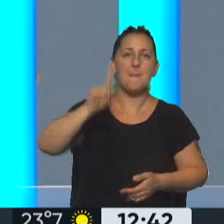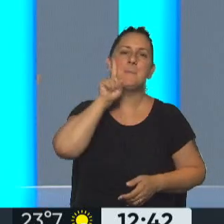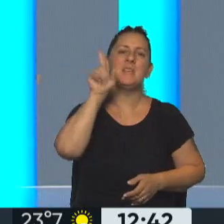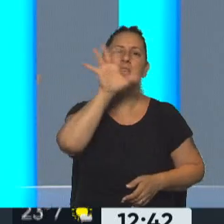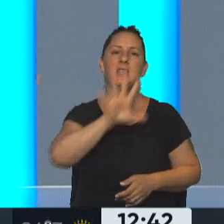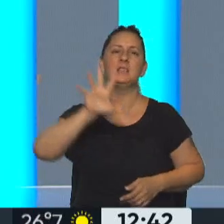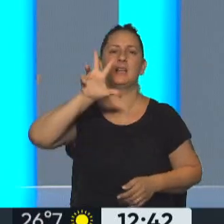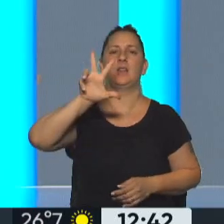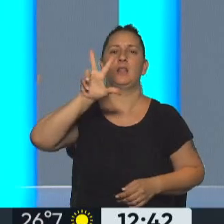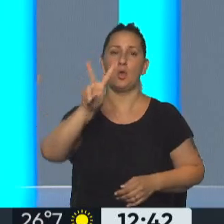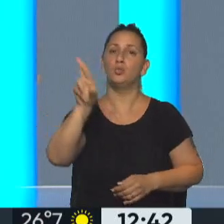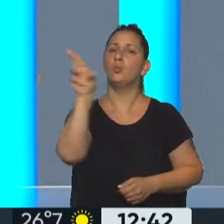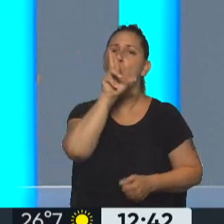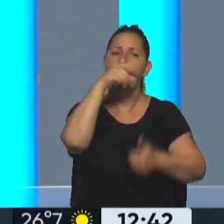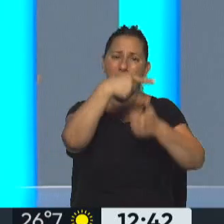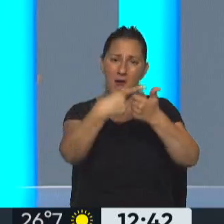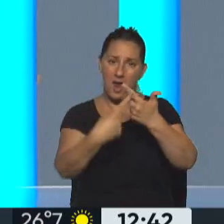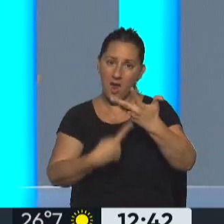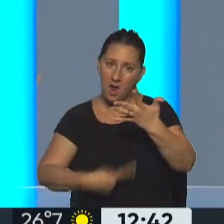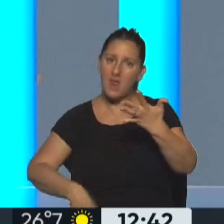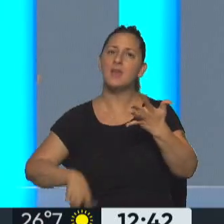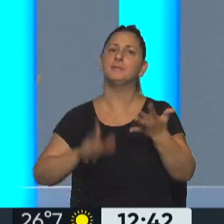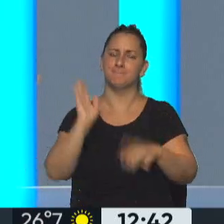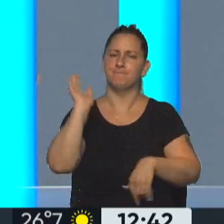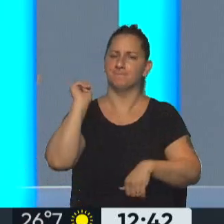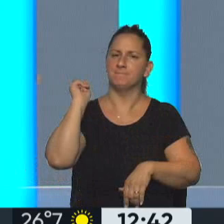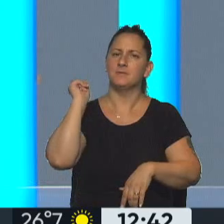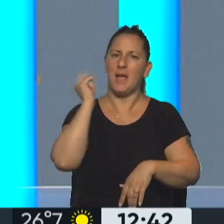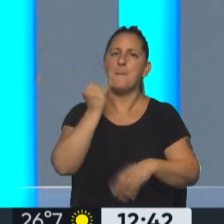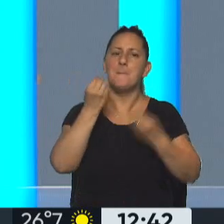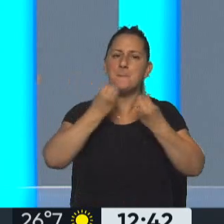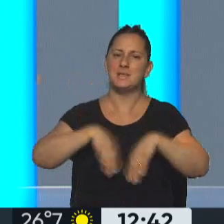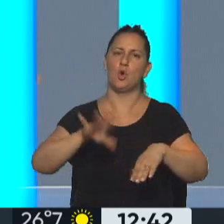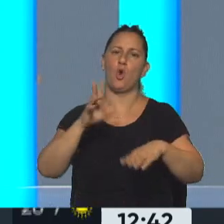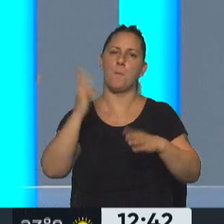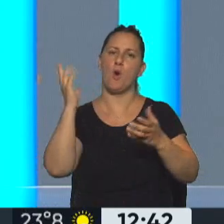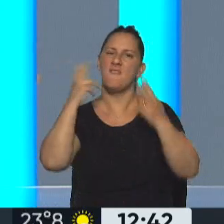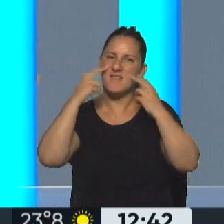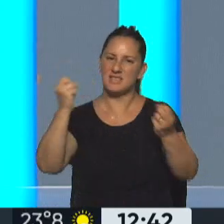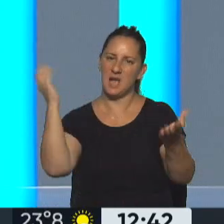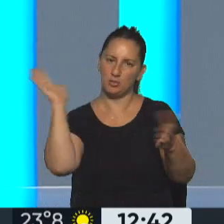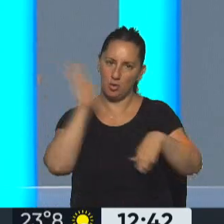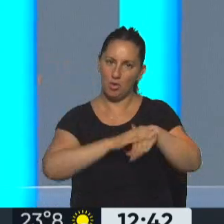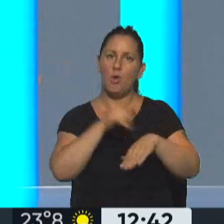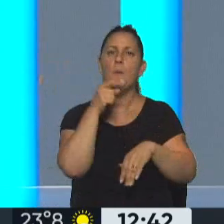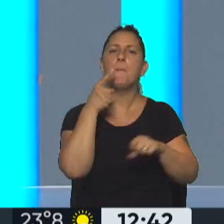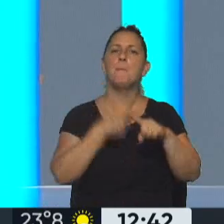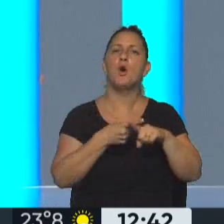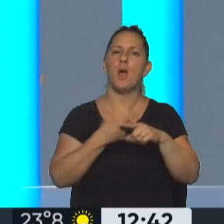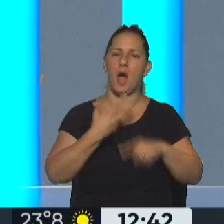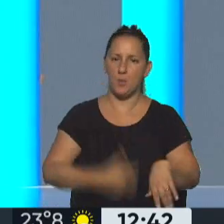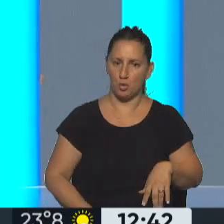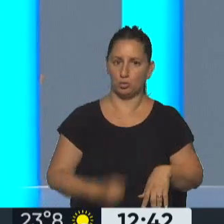1532 mujeres criminalizadas digamos que le han iniciado una causa por aborto un tercio